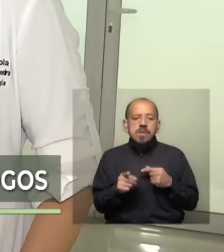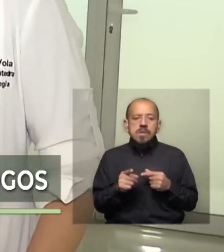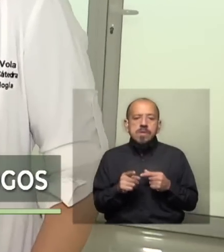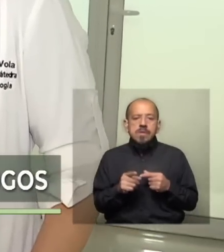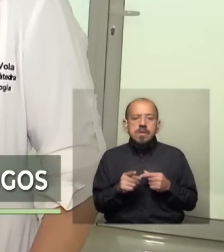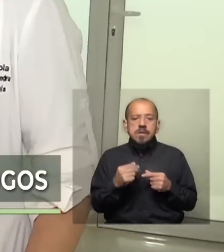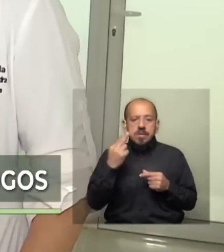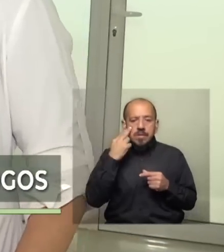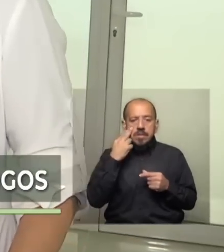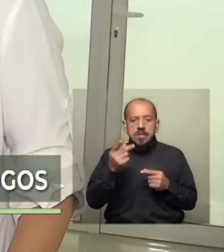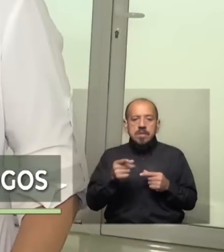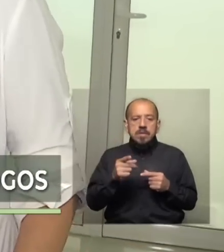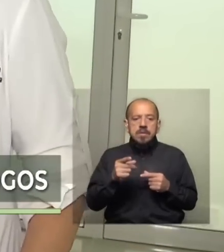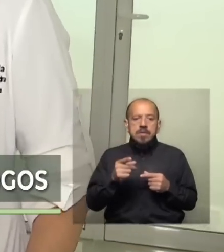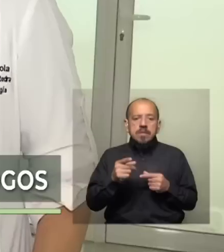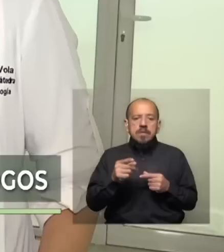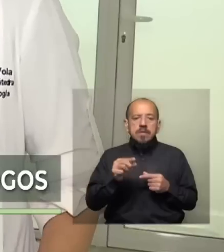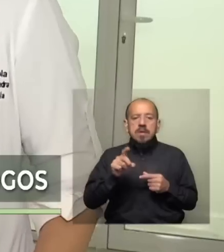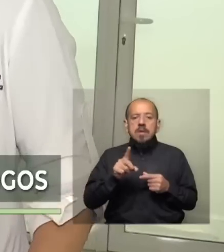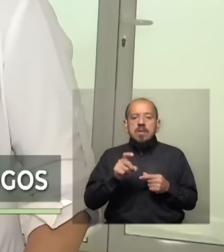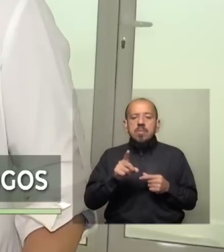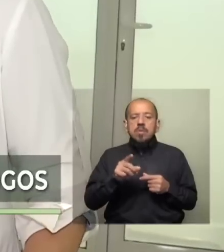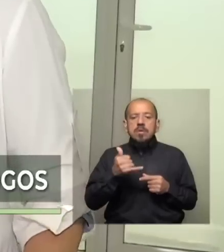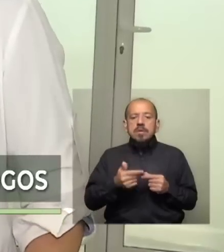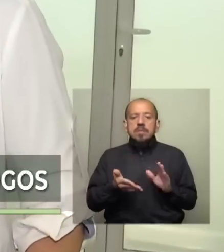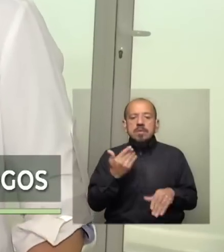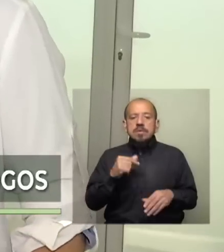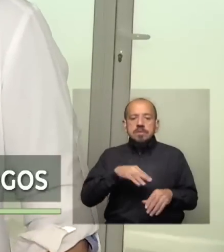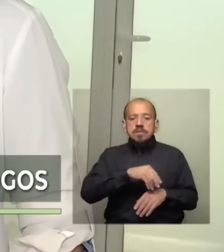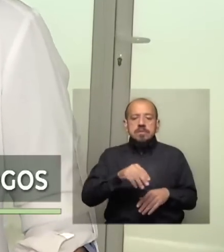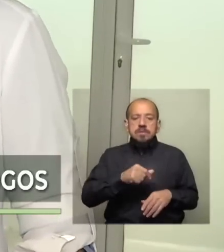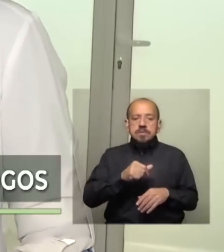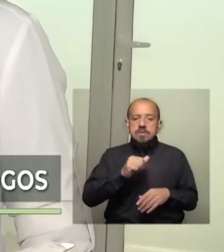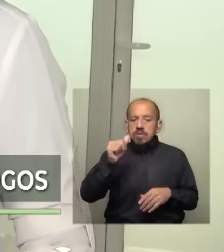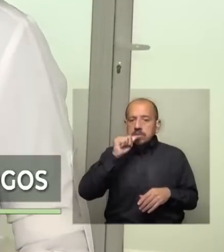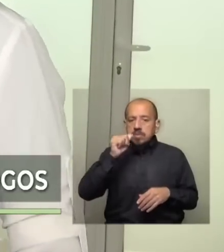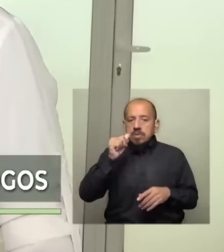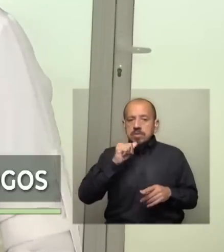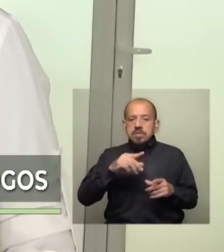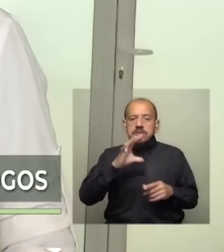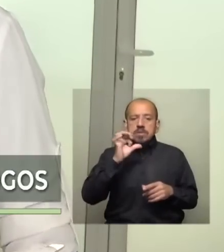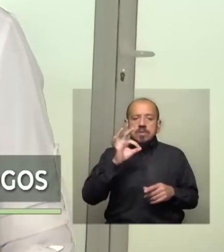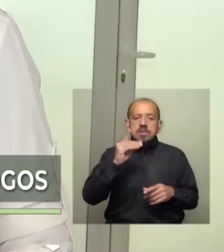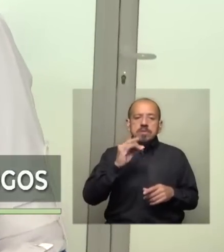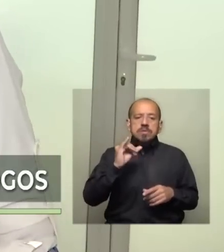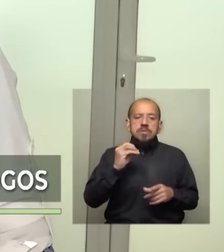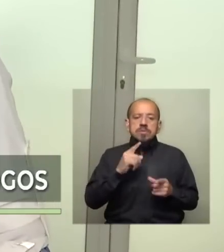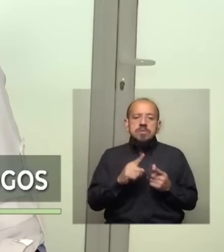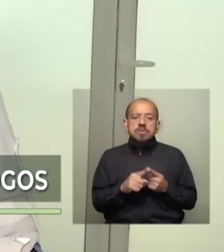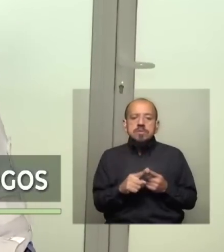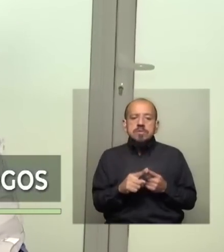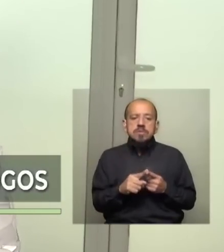de esta agua que tenemos más sal que tiene más sales más complicado Cuando las tomamos por el contenido de sodio eso es algo que ya